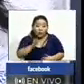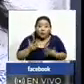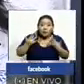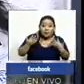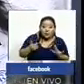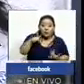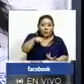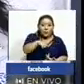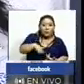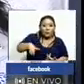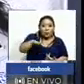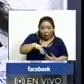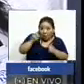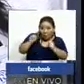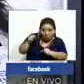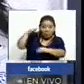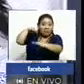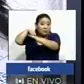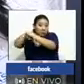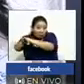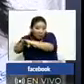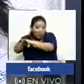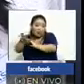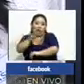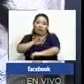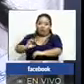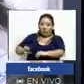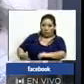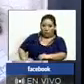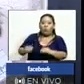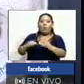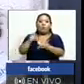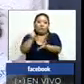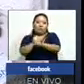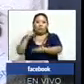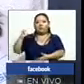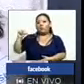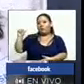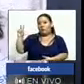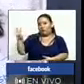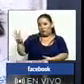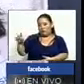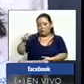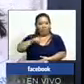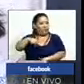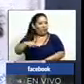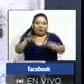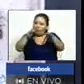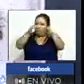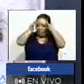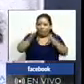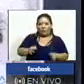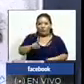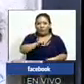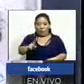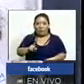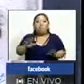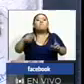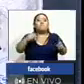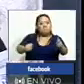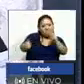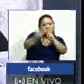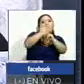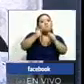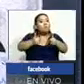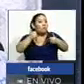esperando que nos dejen pasar con un DPI como el CA4. Es una medida totalmente incorrecta. Yo creo que el fin es bueno,